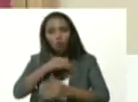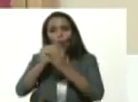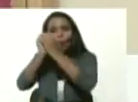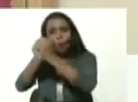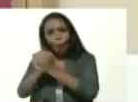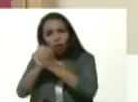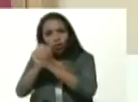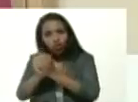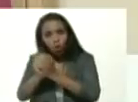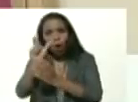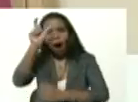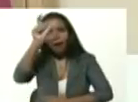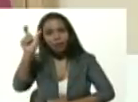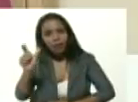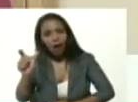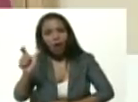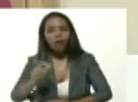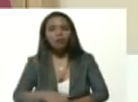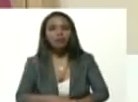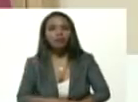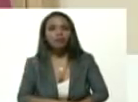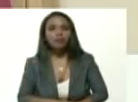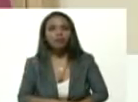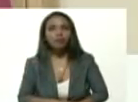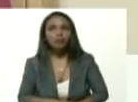por Italia.